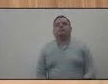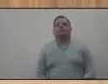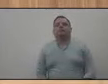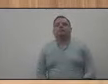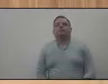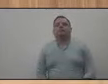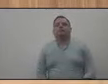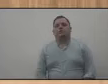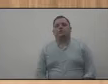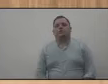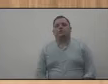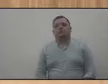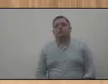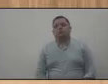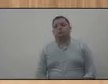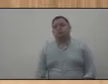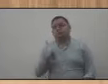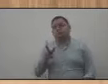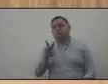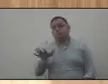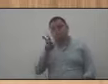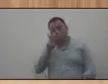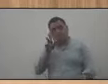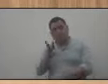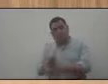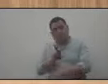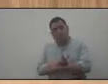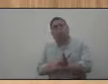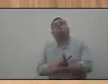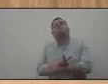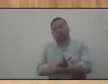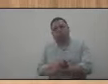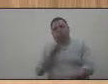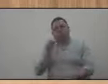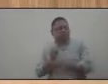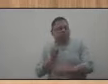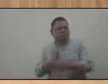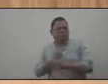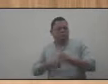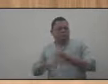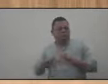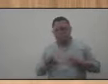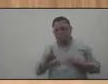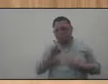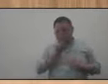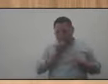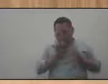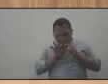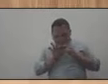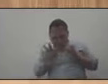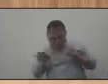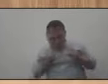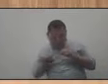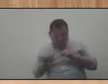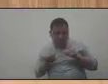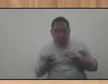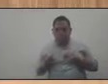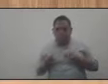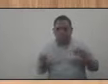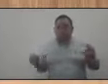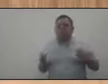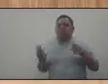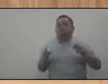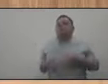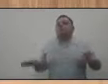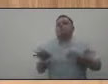trabajo silencioso pero dispendioso ayudan al cumplimiento de los objetivos institucionales tendientes a velar por la prestación